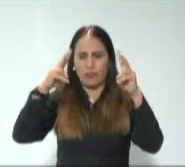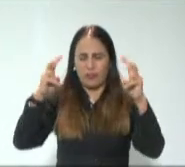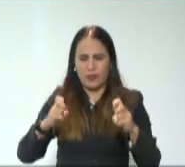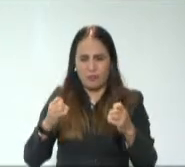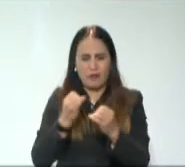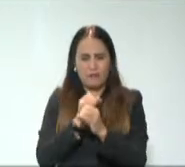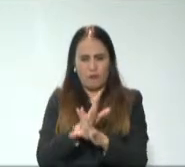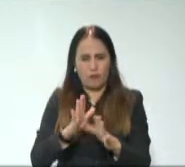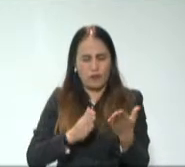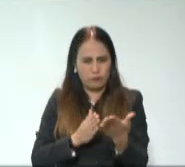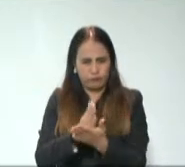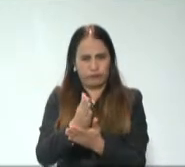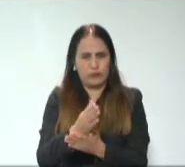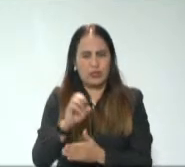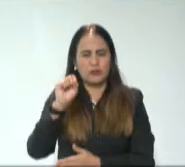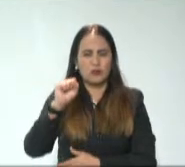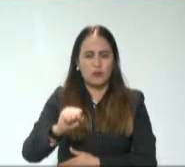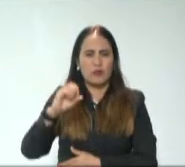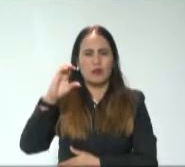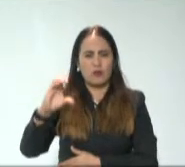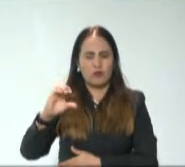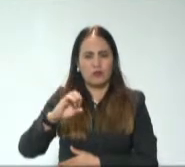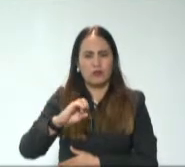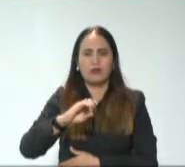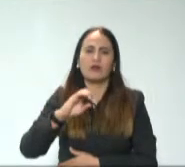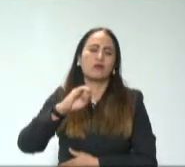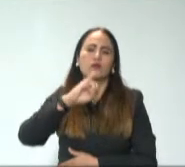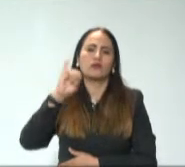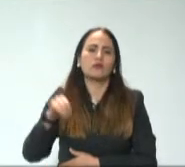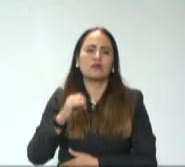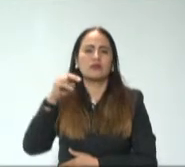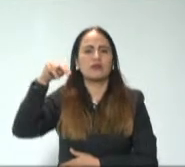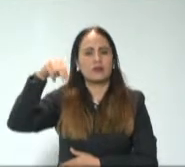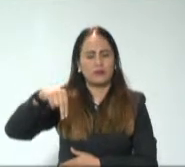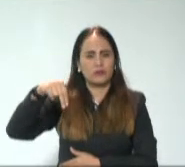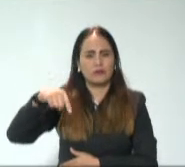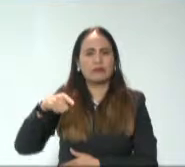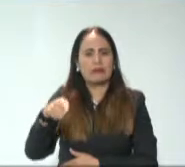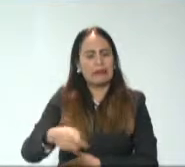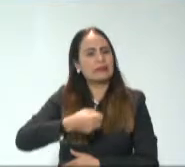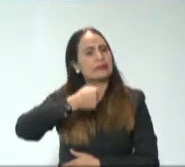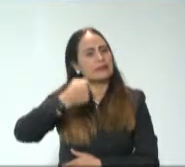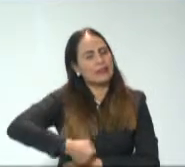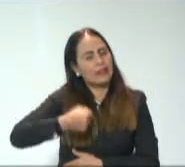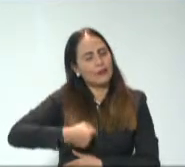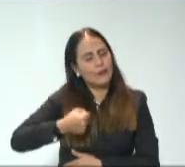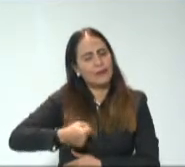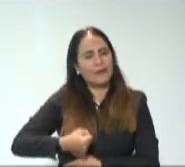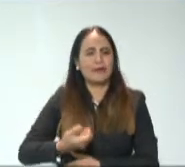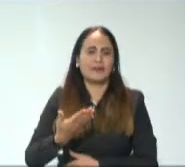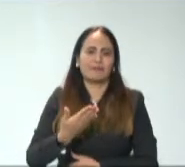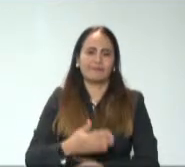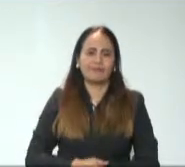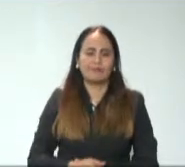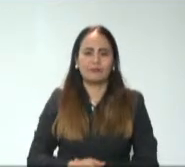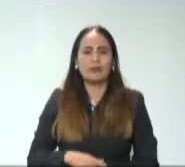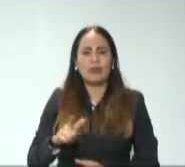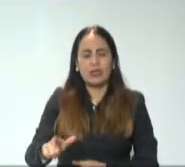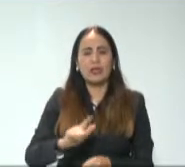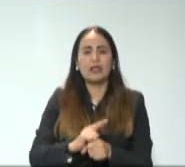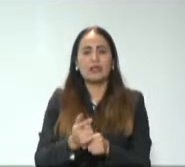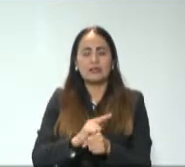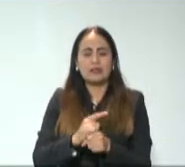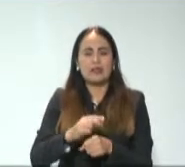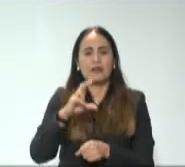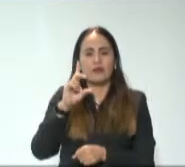la información de la suprema corte de justicia de la nación les saludamos muy cordialmente es licenciado